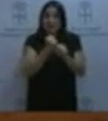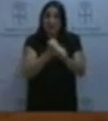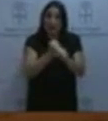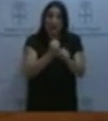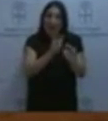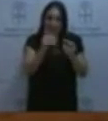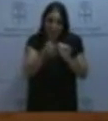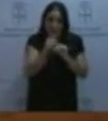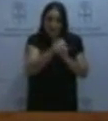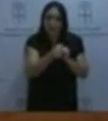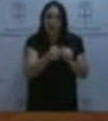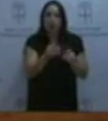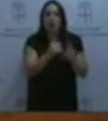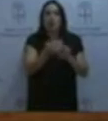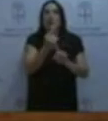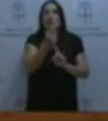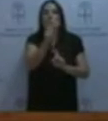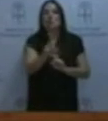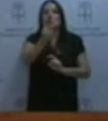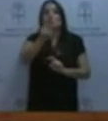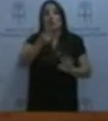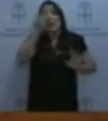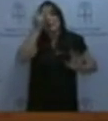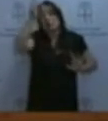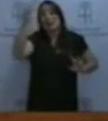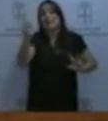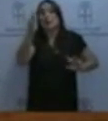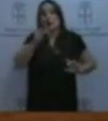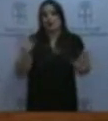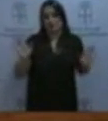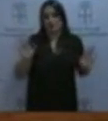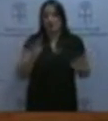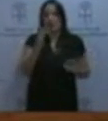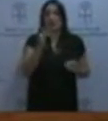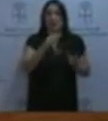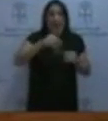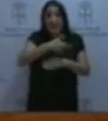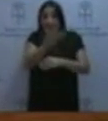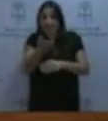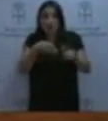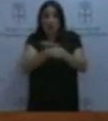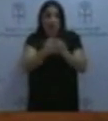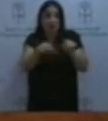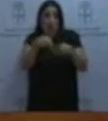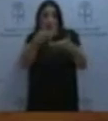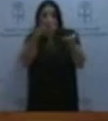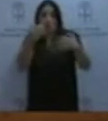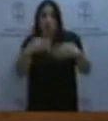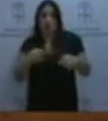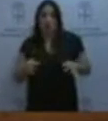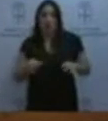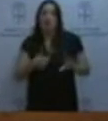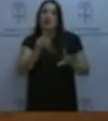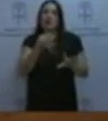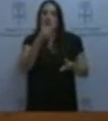esta medida supuestamente positiva y el resto hubieran entrado por el baremo normal. A este respecto, nos gustaría recordar que todavía está pendiente la